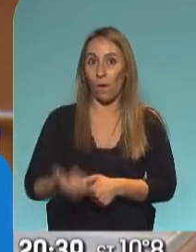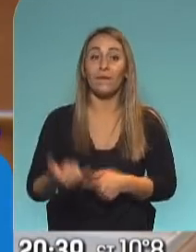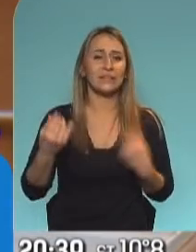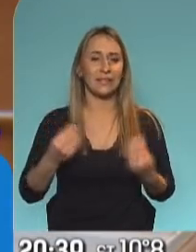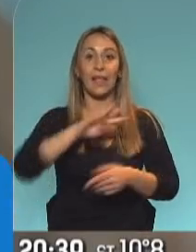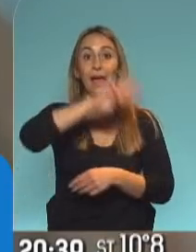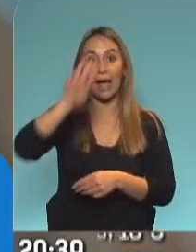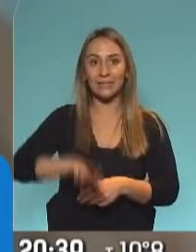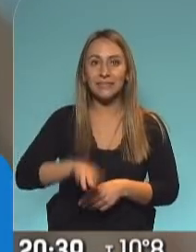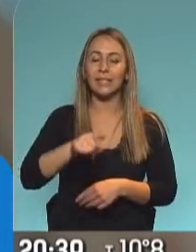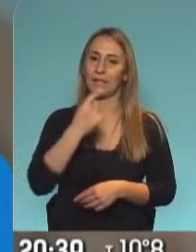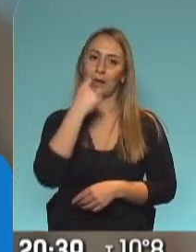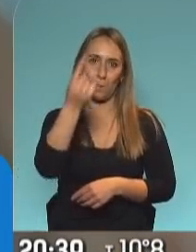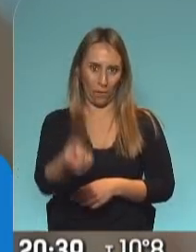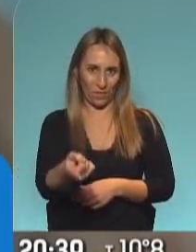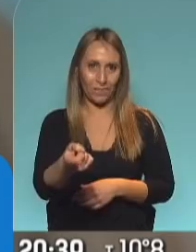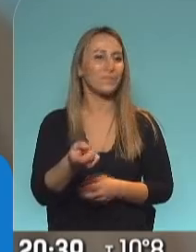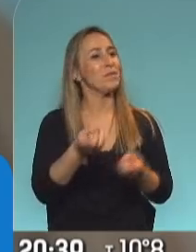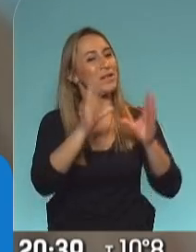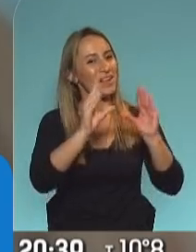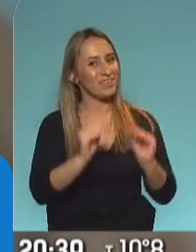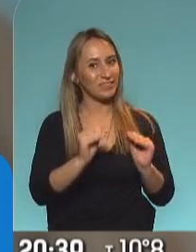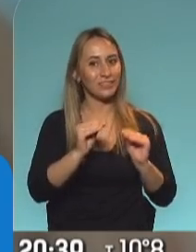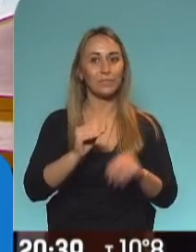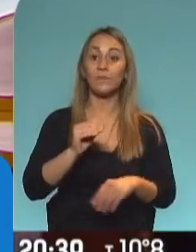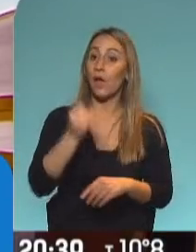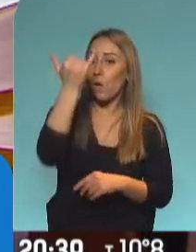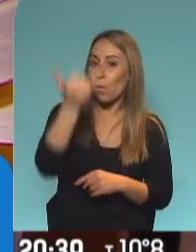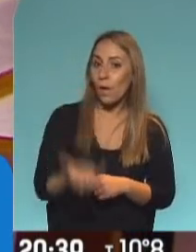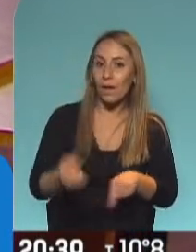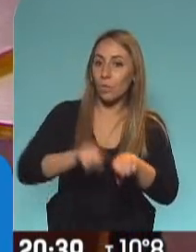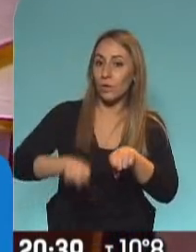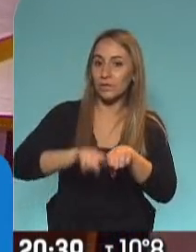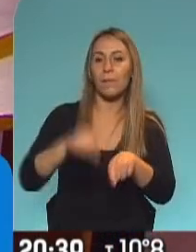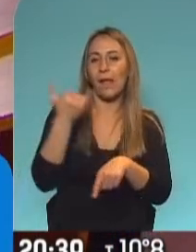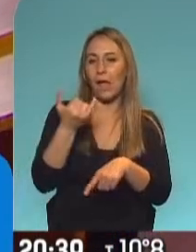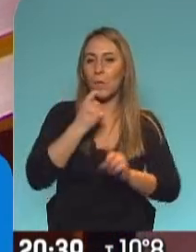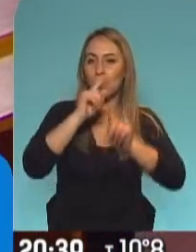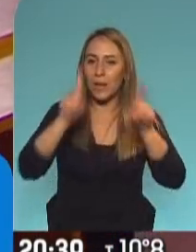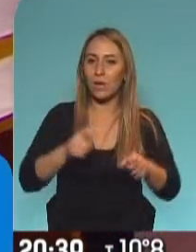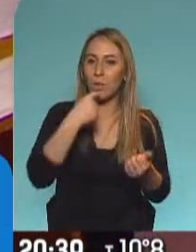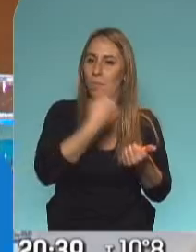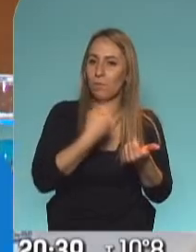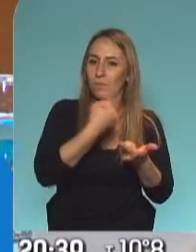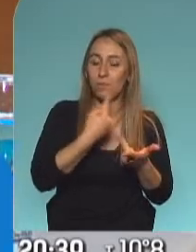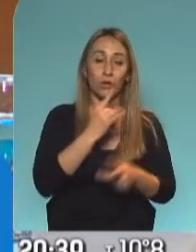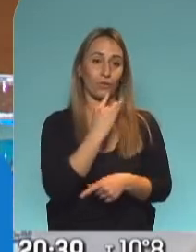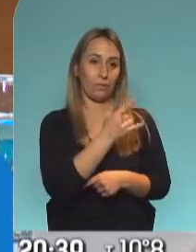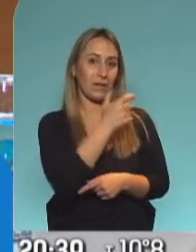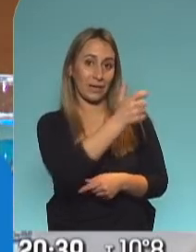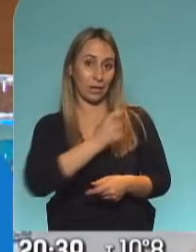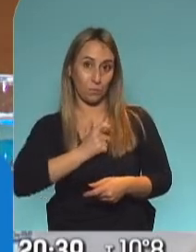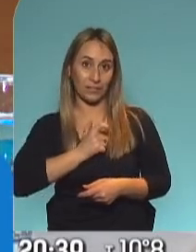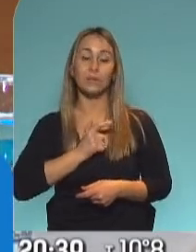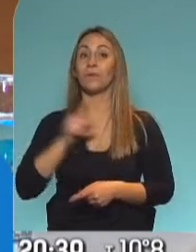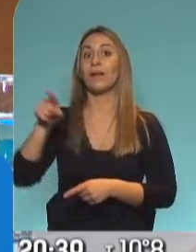Responde. Fernanda, ¿cómo estás? Buenas noches. Buenas noches. Como todos los jueves, tenemos preguntas para hacerte, que vos nos vas a ir respondiendo, preguntas que llegan a la